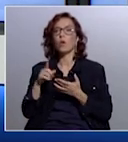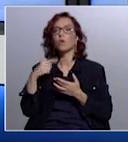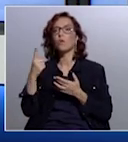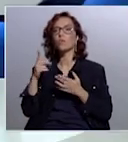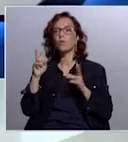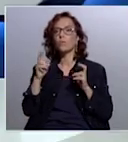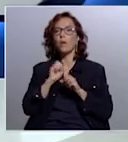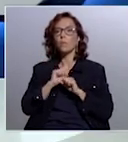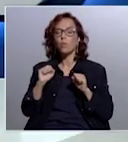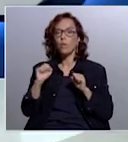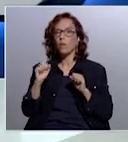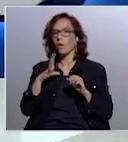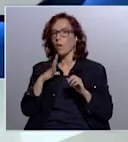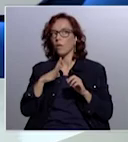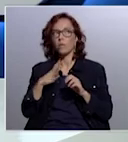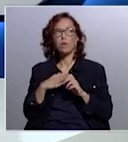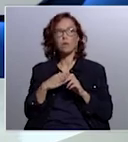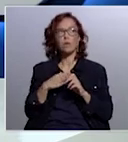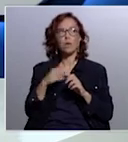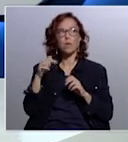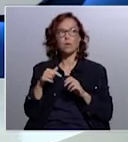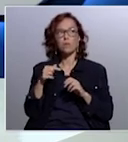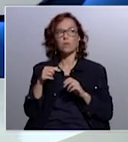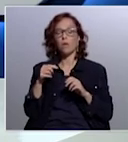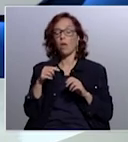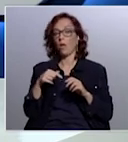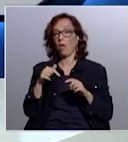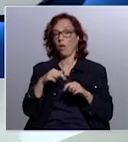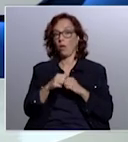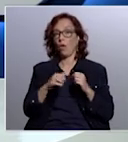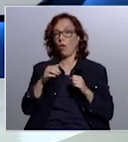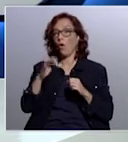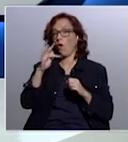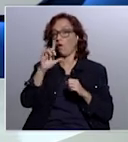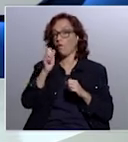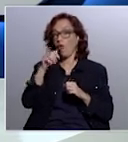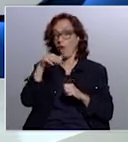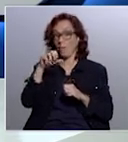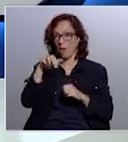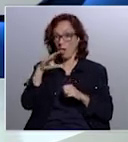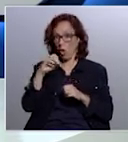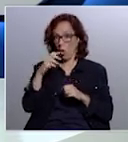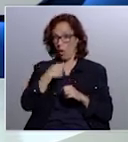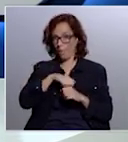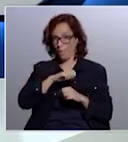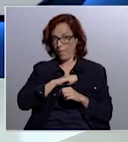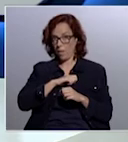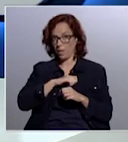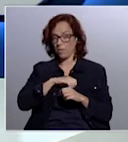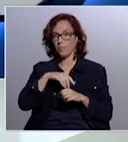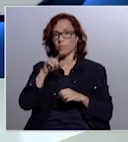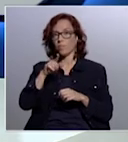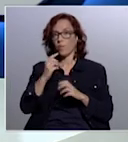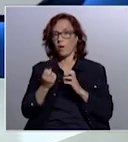temas pueden aparecer a esta temporada vamos a lanzar una temporada flamenco el flamenco como hibridación cultural el flamenco como encuentro de culturas el